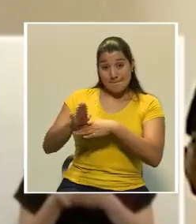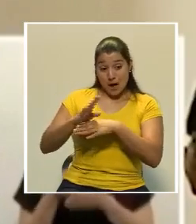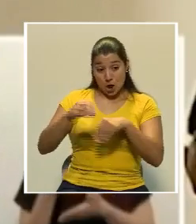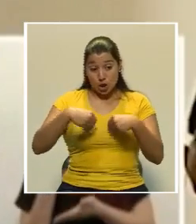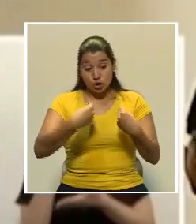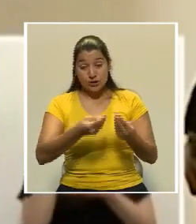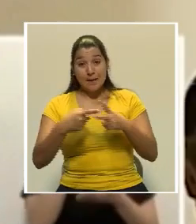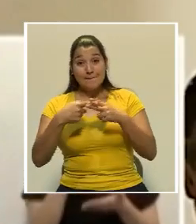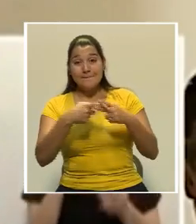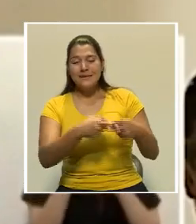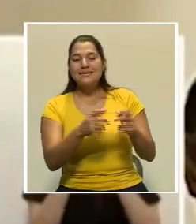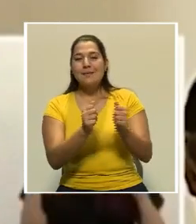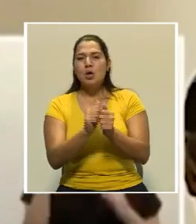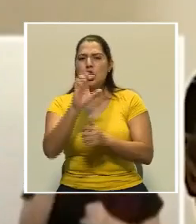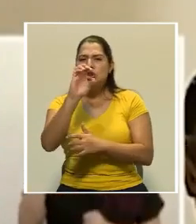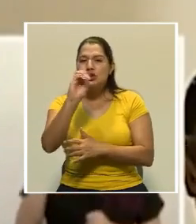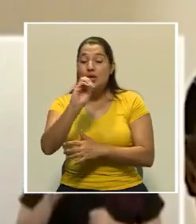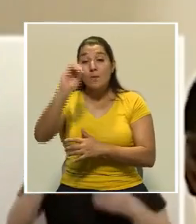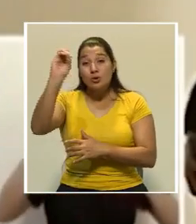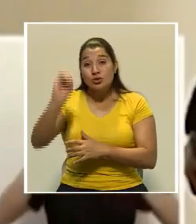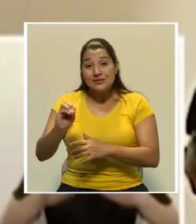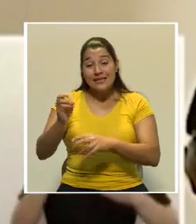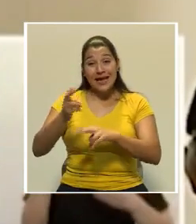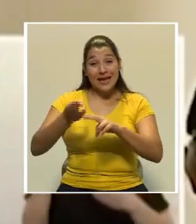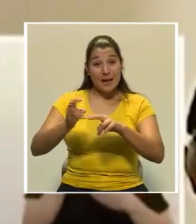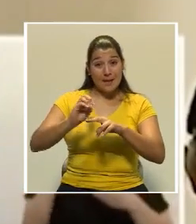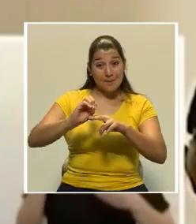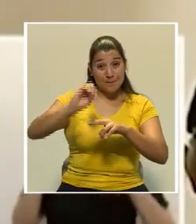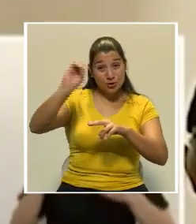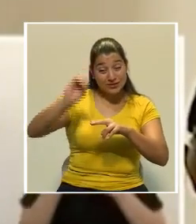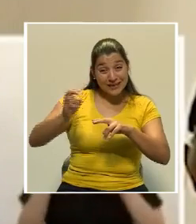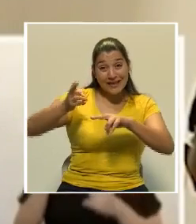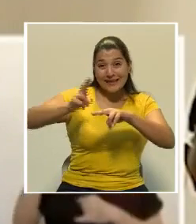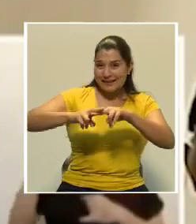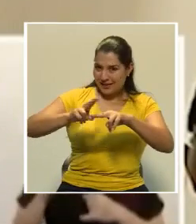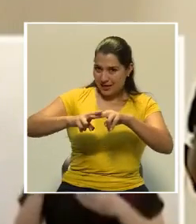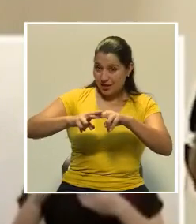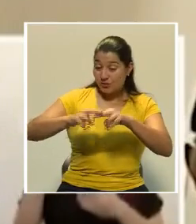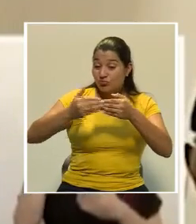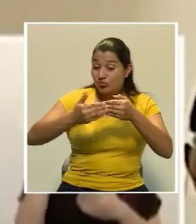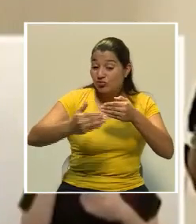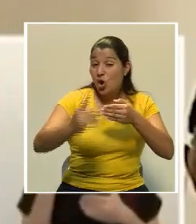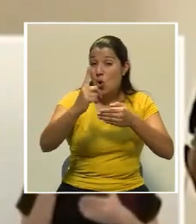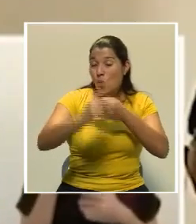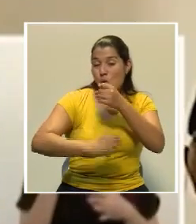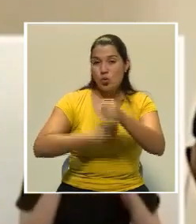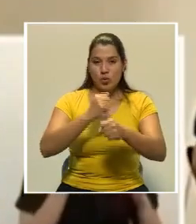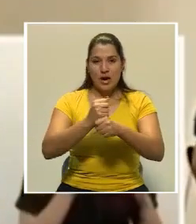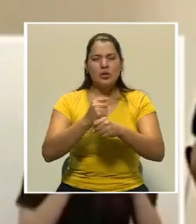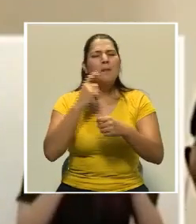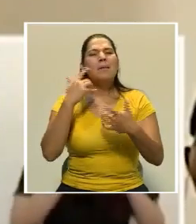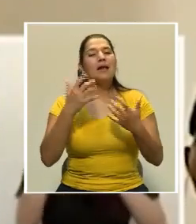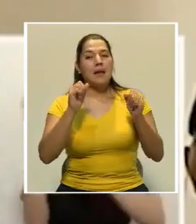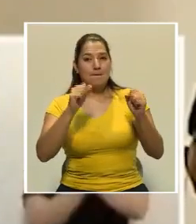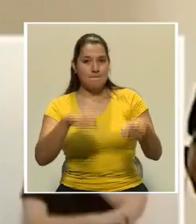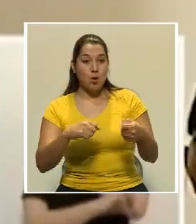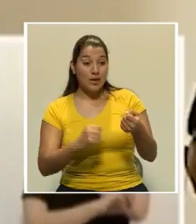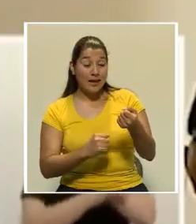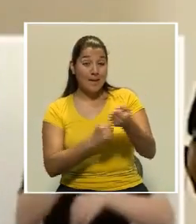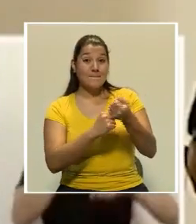con 0 intereses hasta 12 meses, apostando a la sustitución de turistas extranjeros por